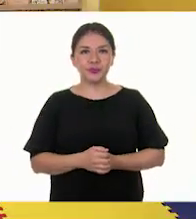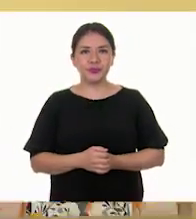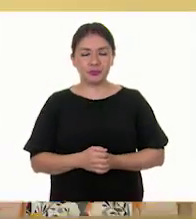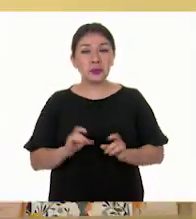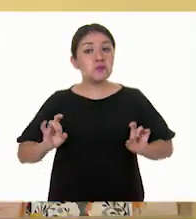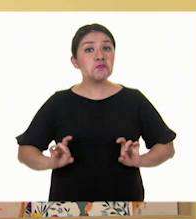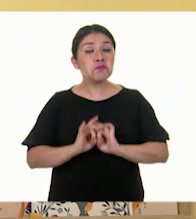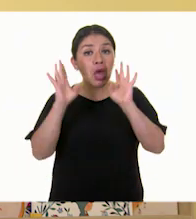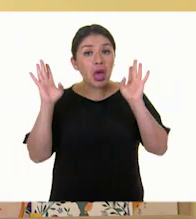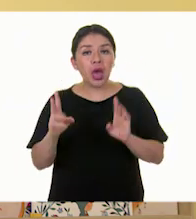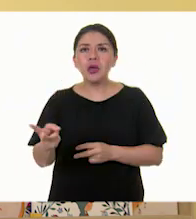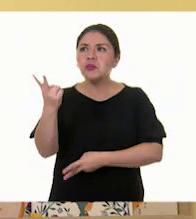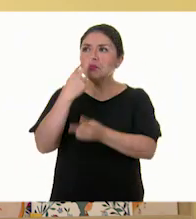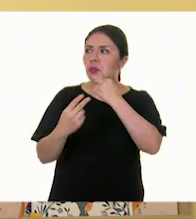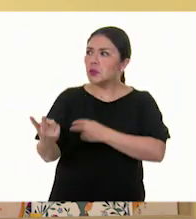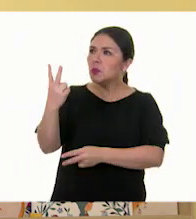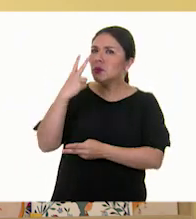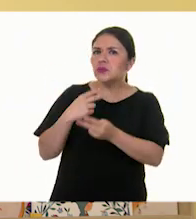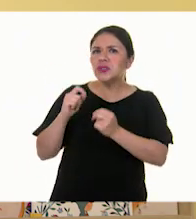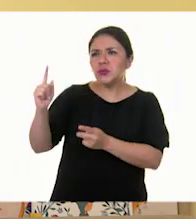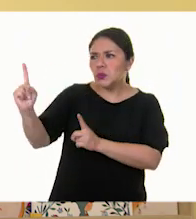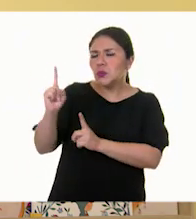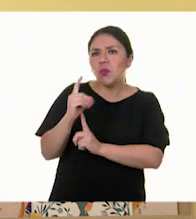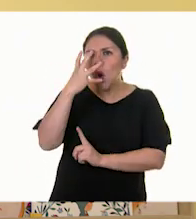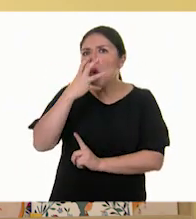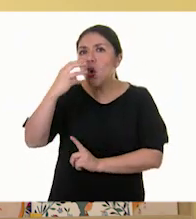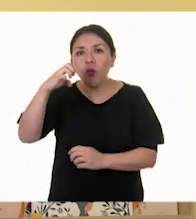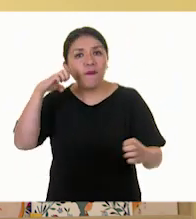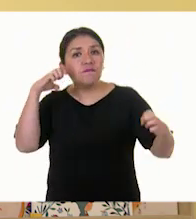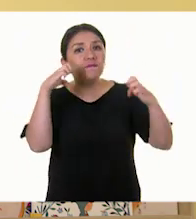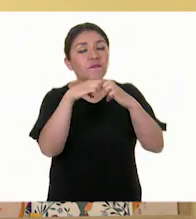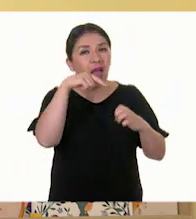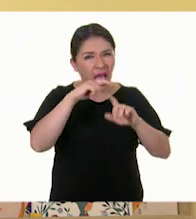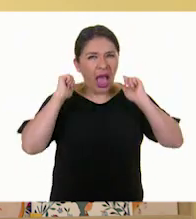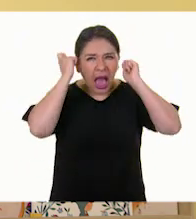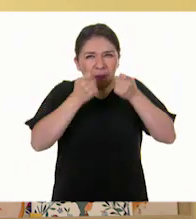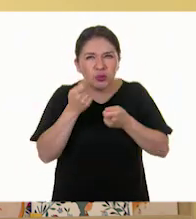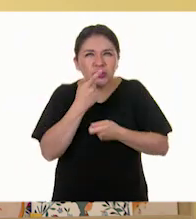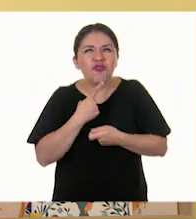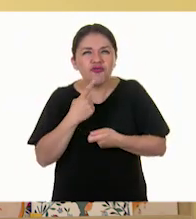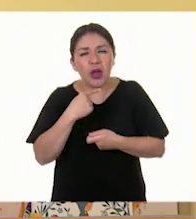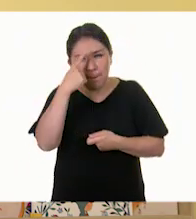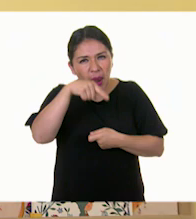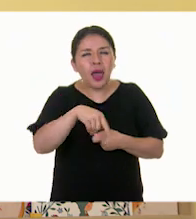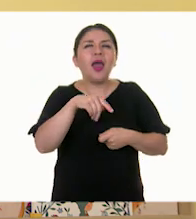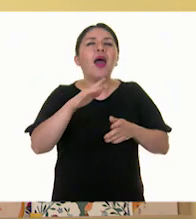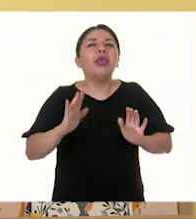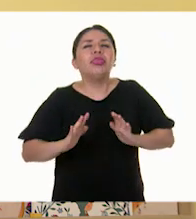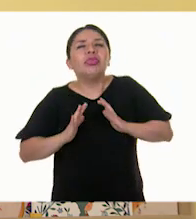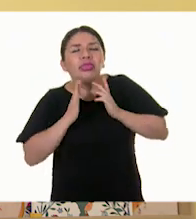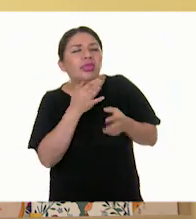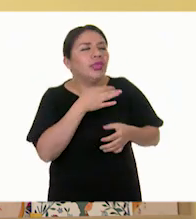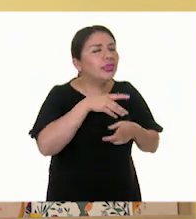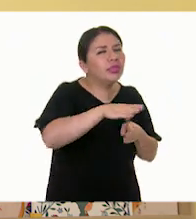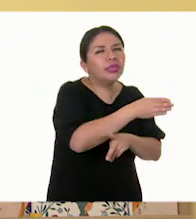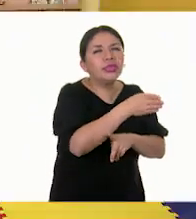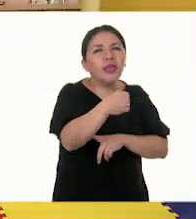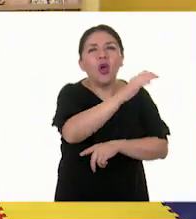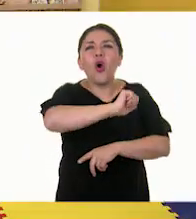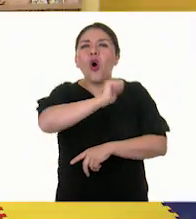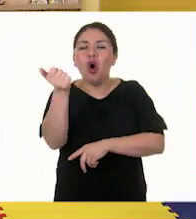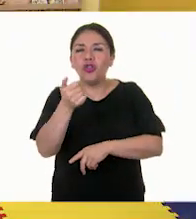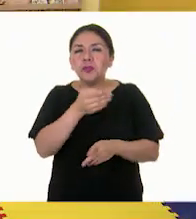De pronto apareció un lobo, quien engañó a Caperucita Roja para que se distrajera y tomara otro